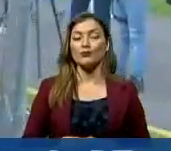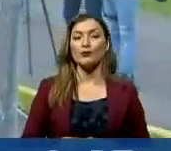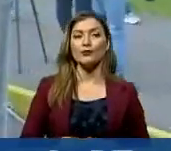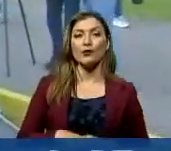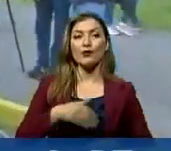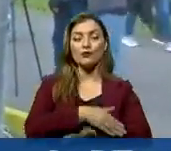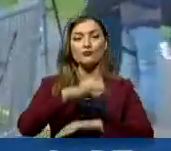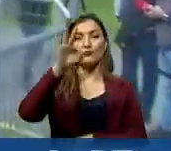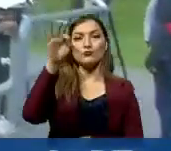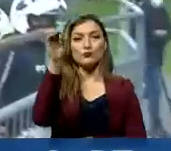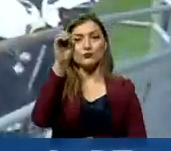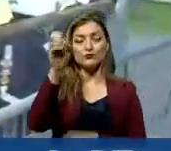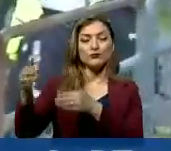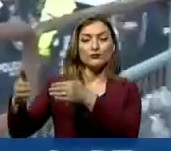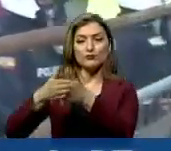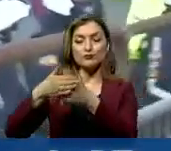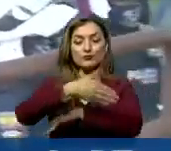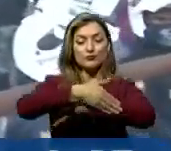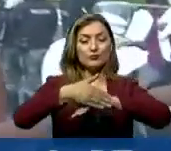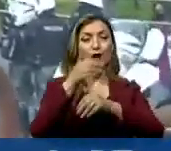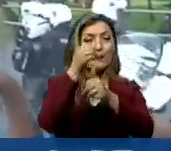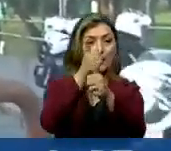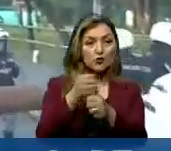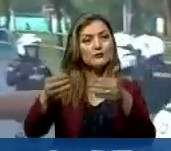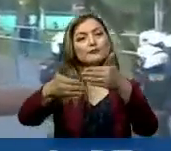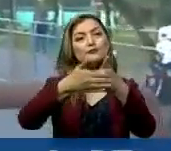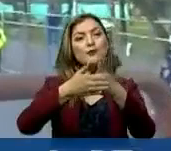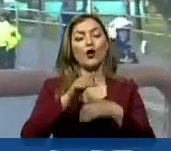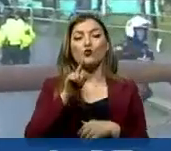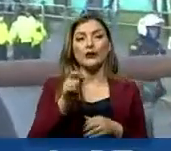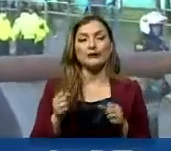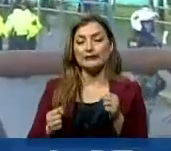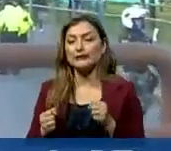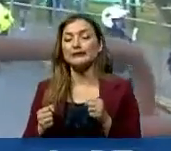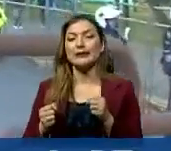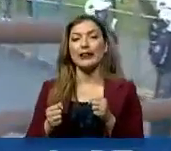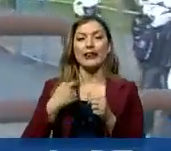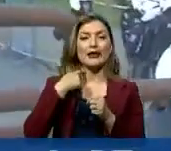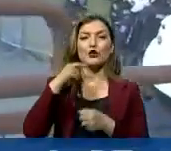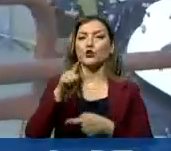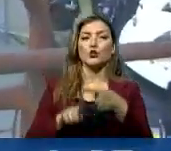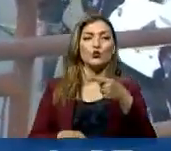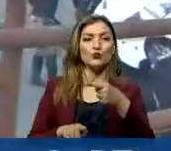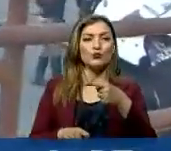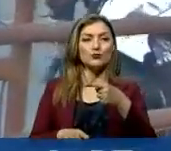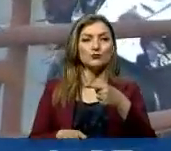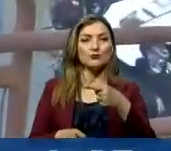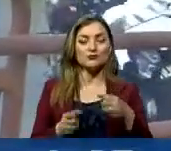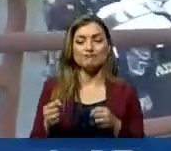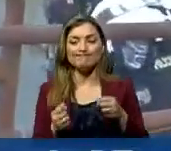de la avenida Amazonas, así que si usted tenía pensado venir por este sector, tome todas las precauciones del caso.